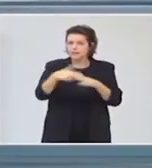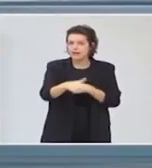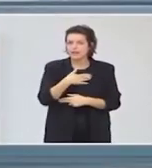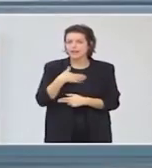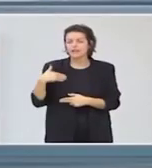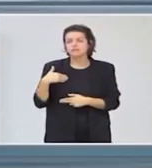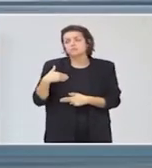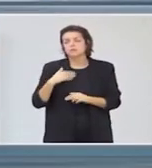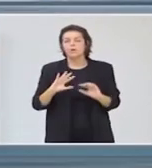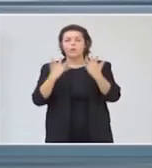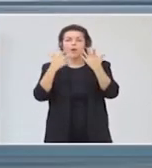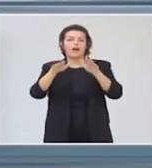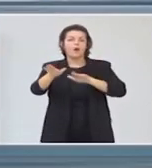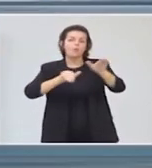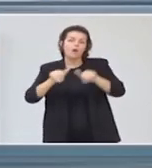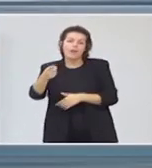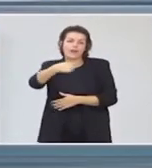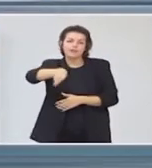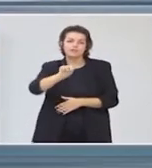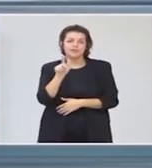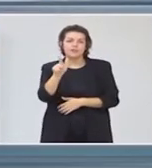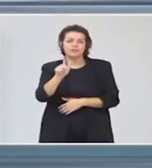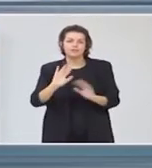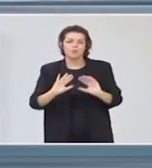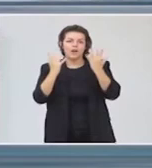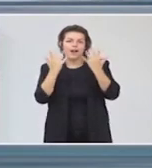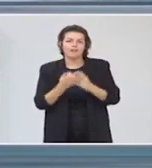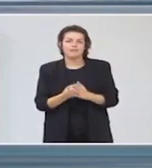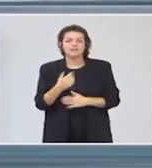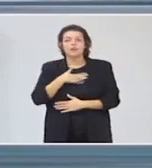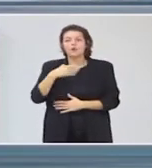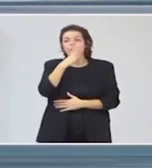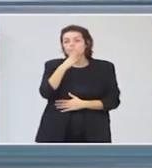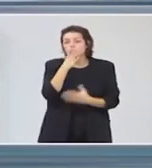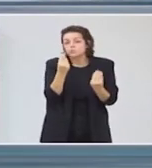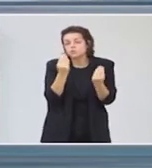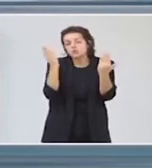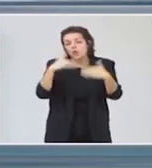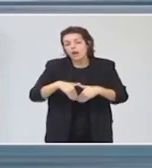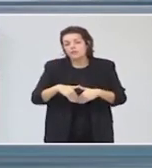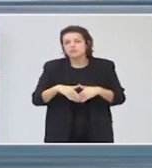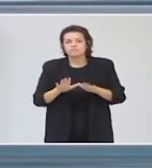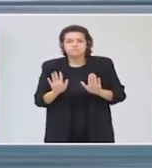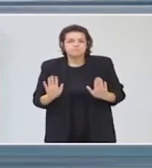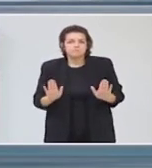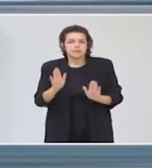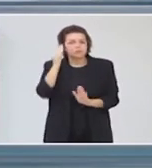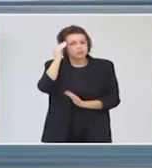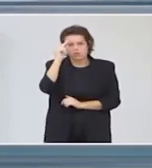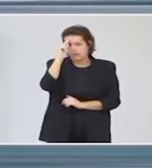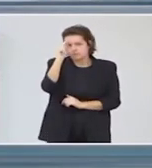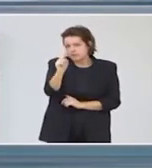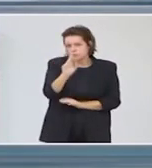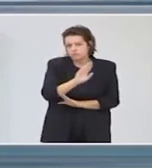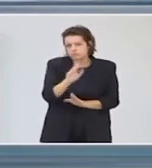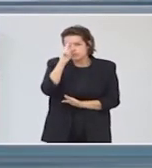La huelga está convocada y ellos están en su derecho. Creo que motivos no hay muchos, pero yo respeto